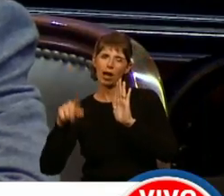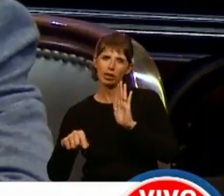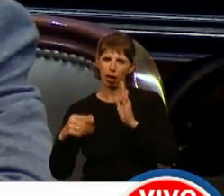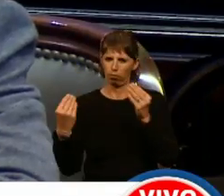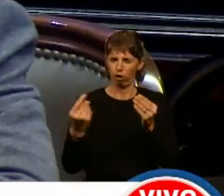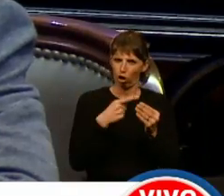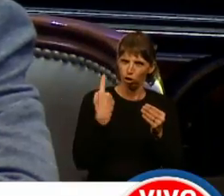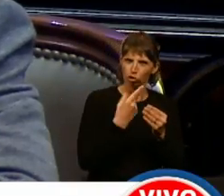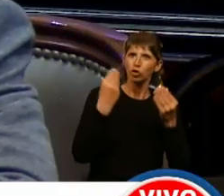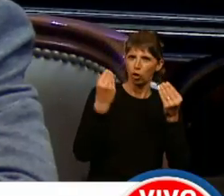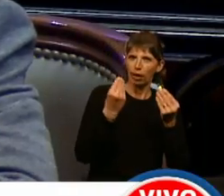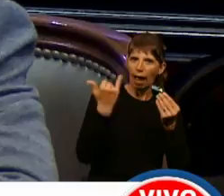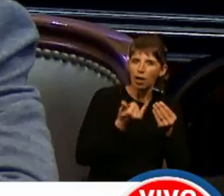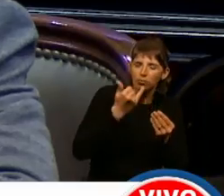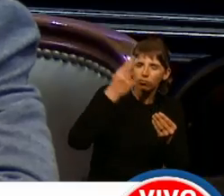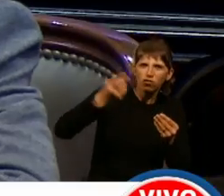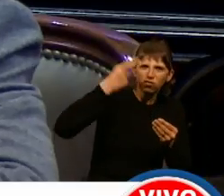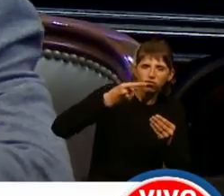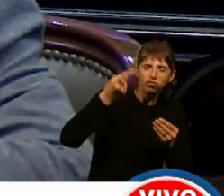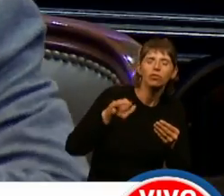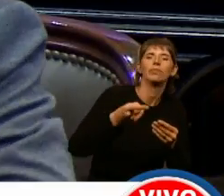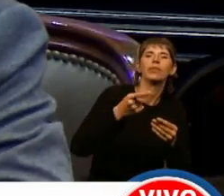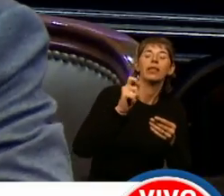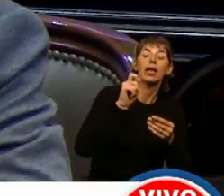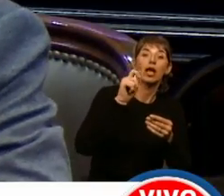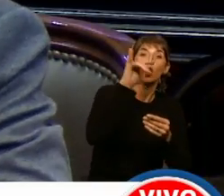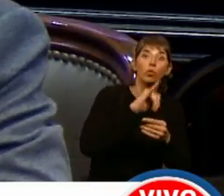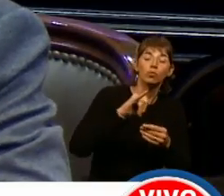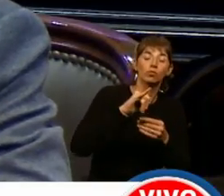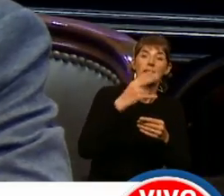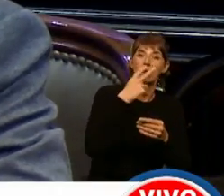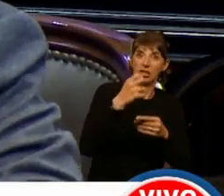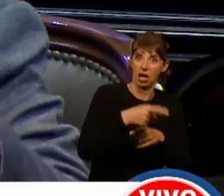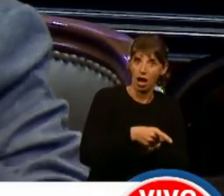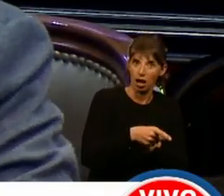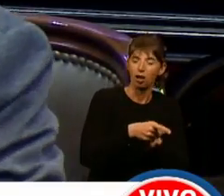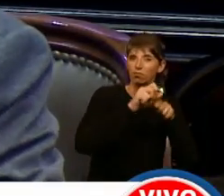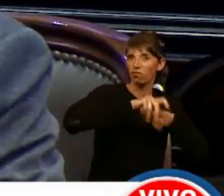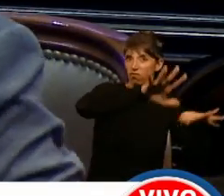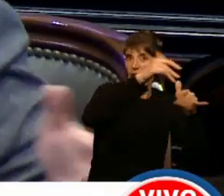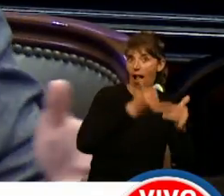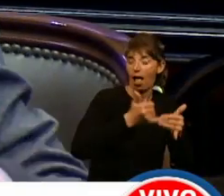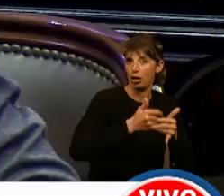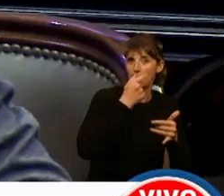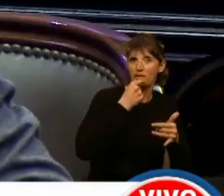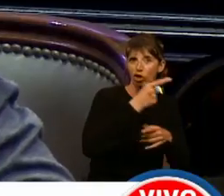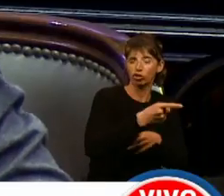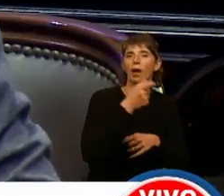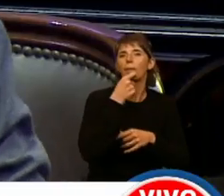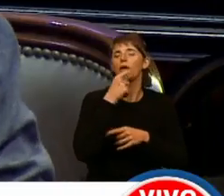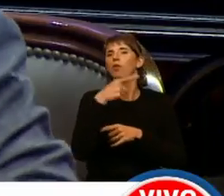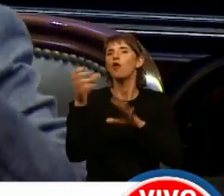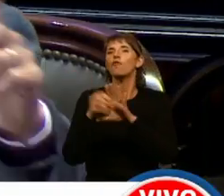provincia productora energía hidroeléctrica una fuente de energía sustentable sigamos analizando por ejemplo los fondos del estado